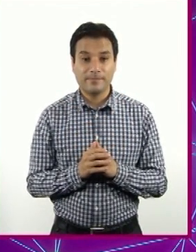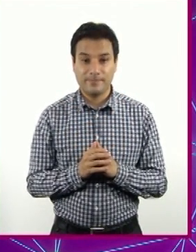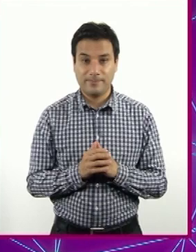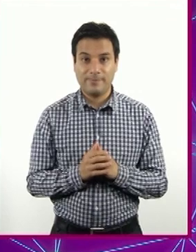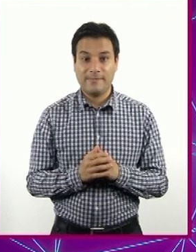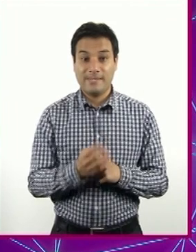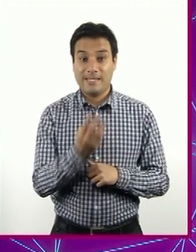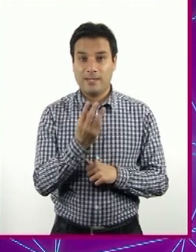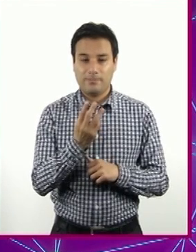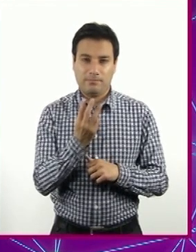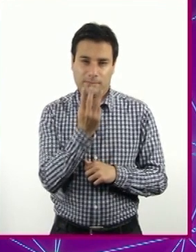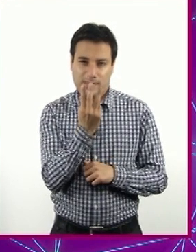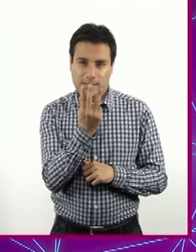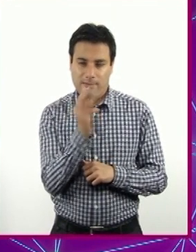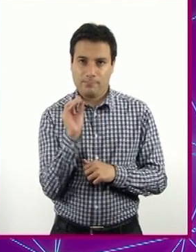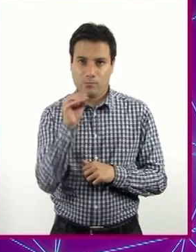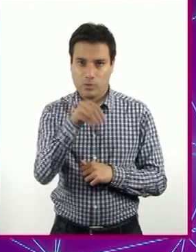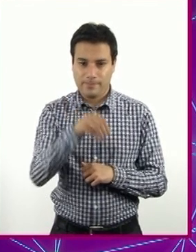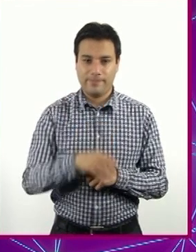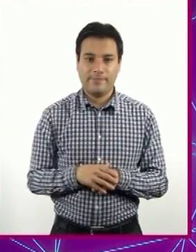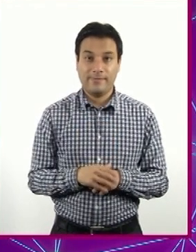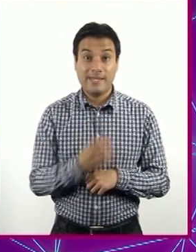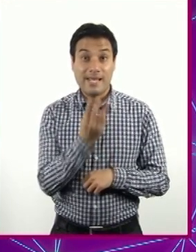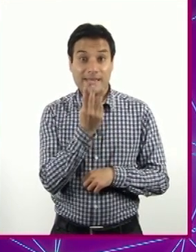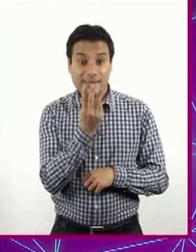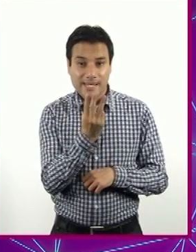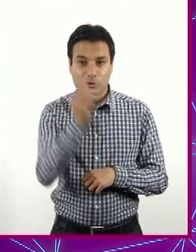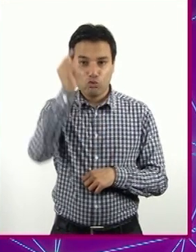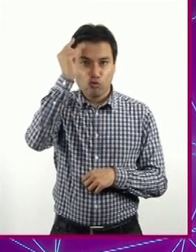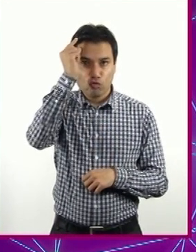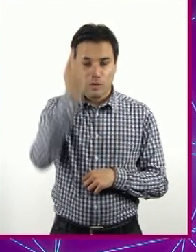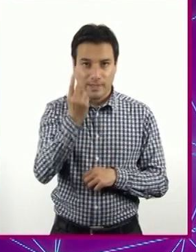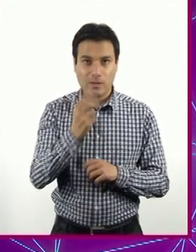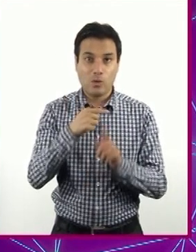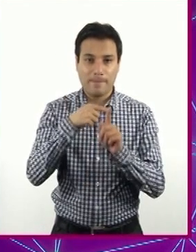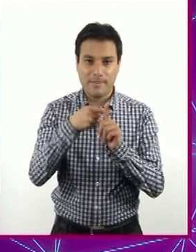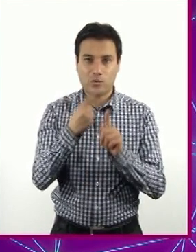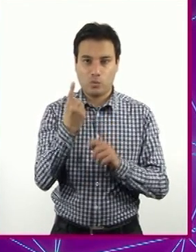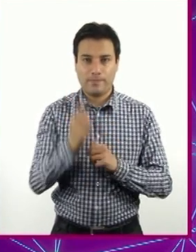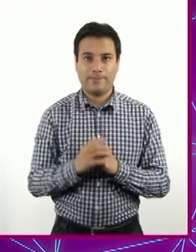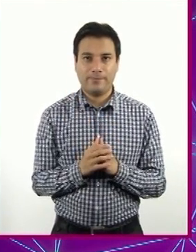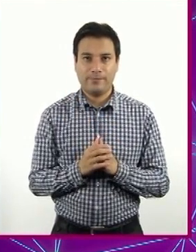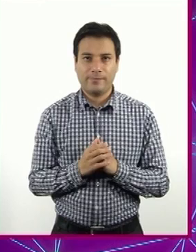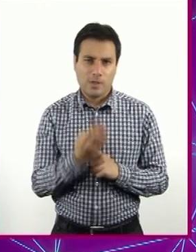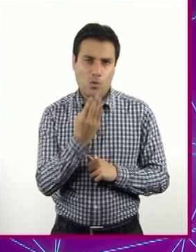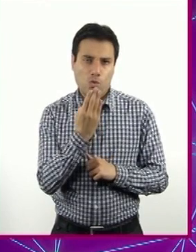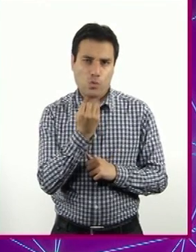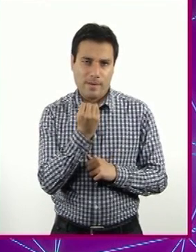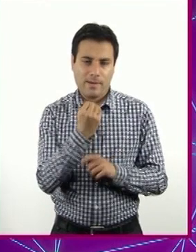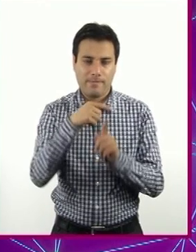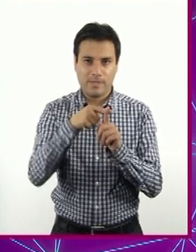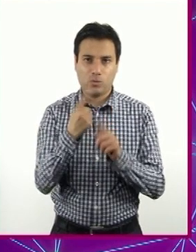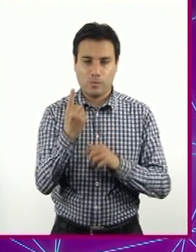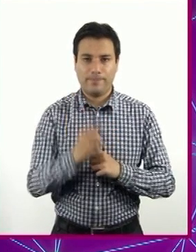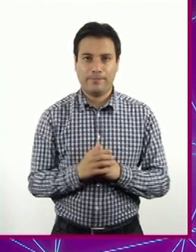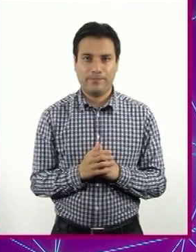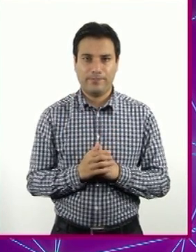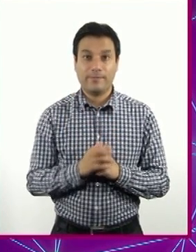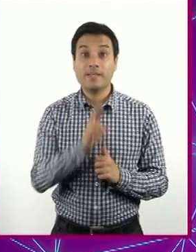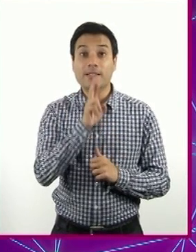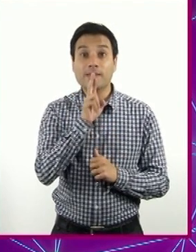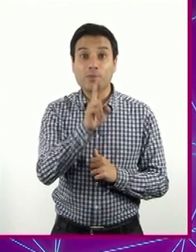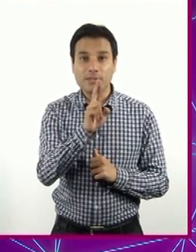sustituimos 3 en la fórmula, quedando 3 al cuadrado más 1, que es igual a 9 más 1, igual a